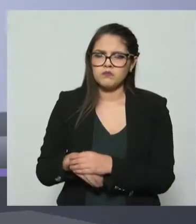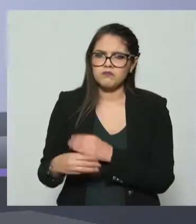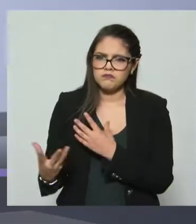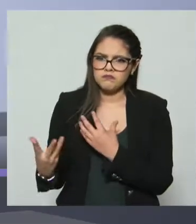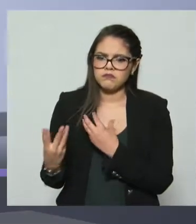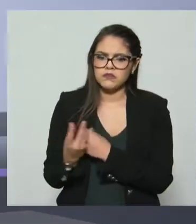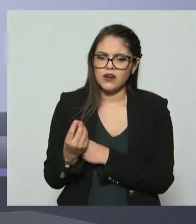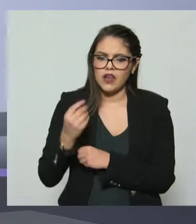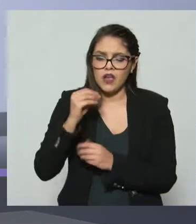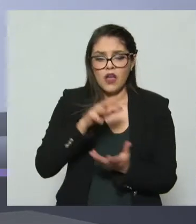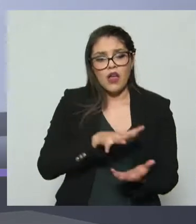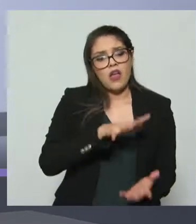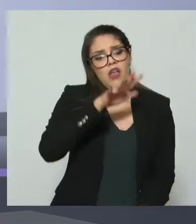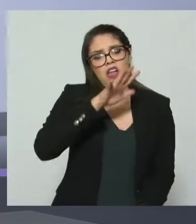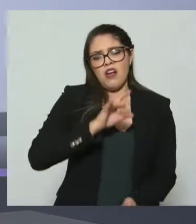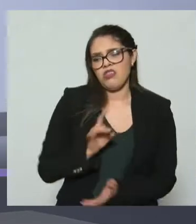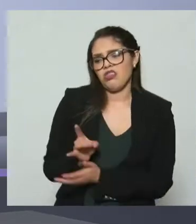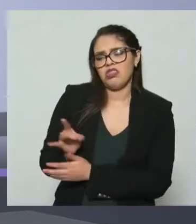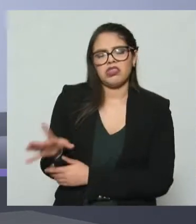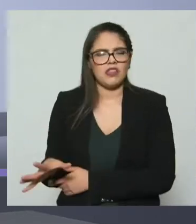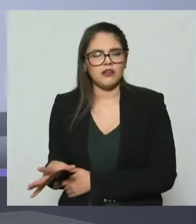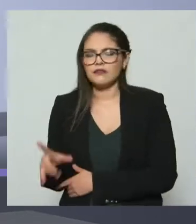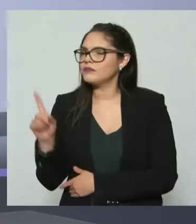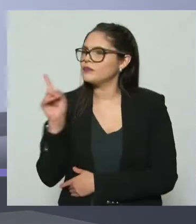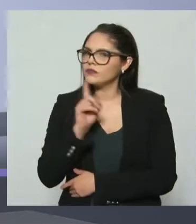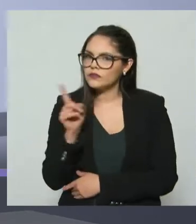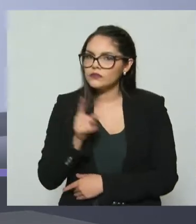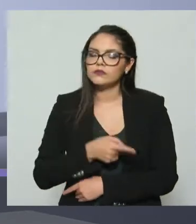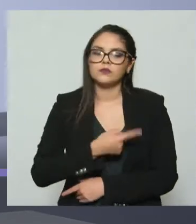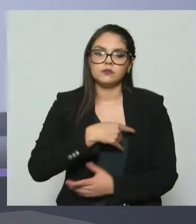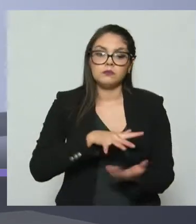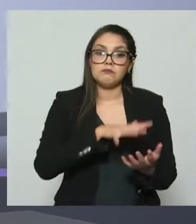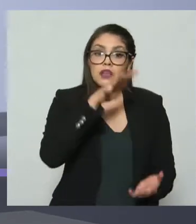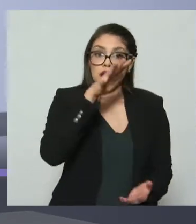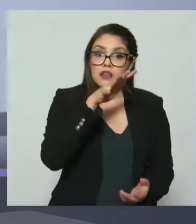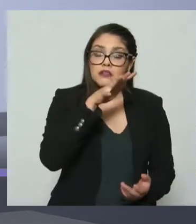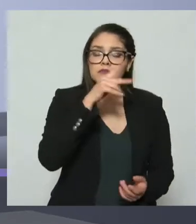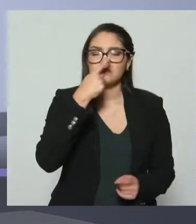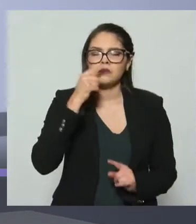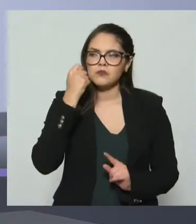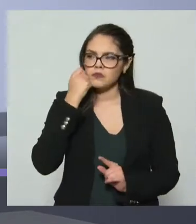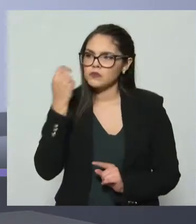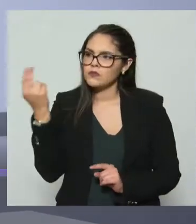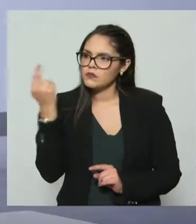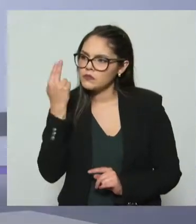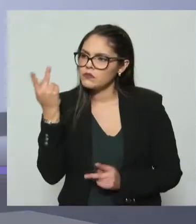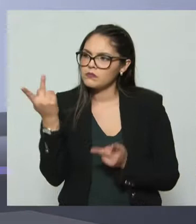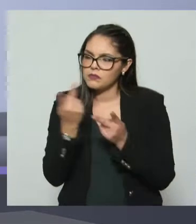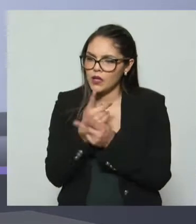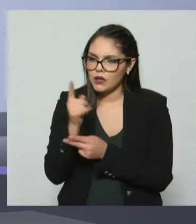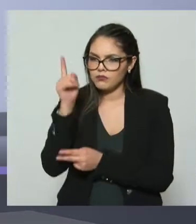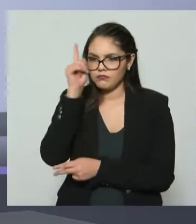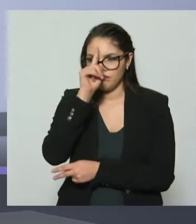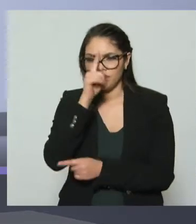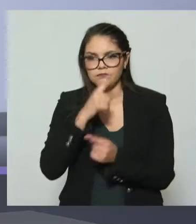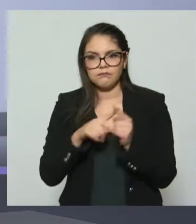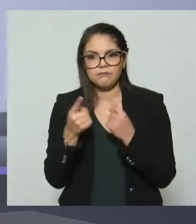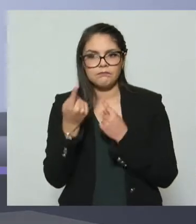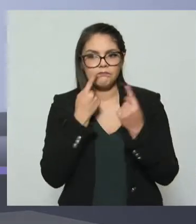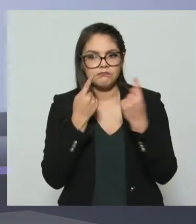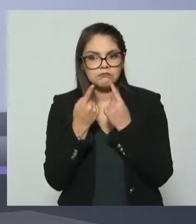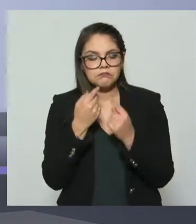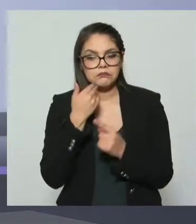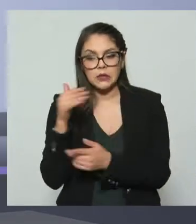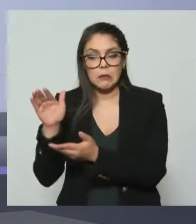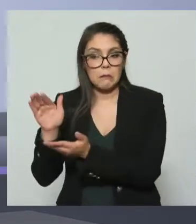no ser una mayoría aplastante y que hemos escuchado, que hemos integrado a las opiniones de la minoría, y la minoría ha sido